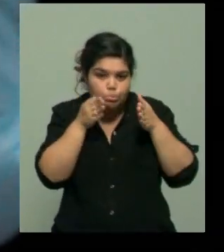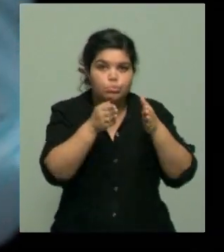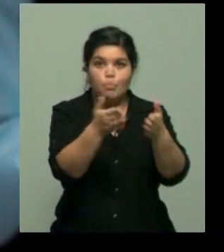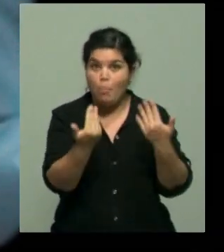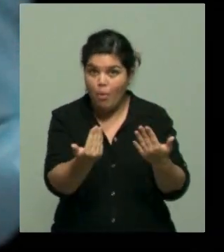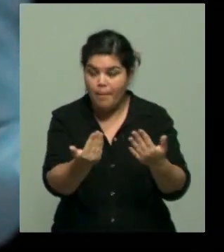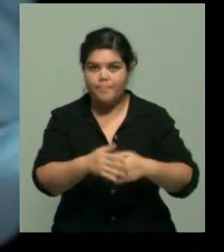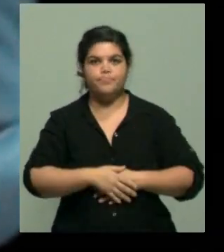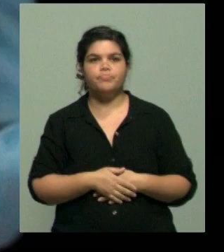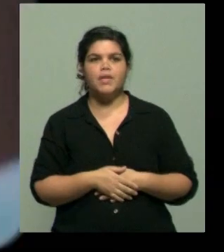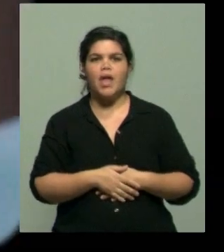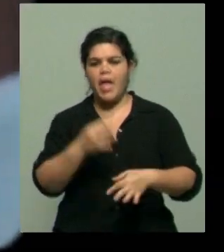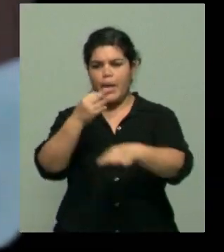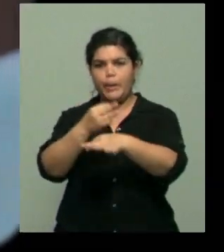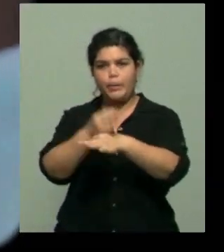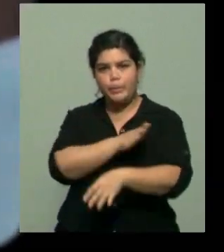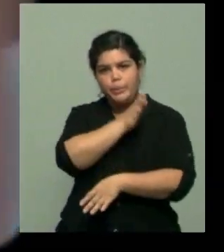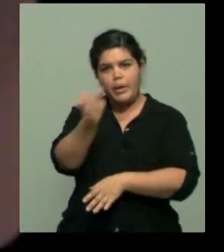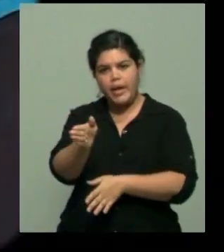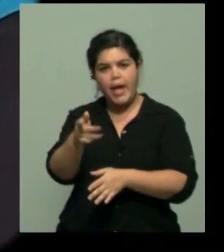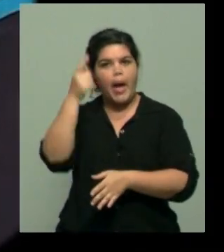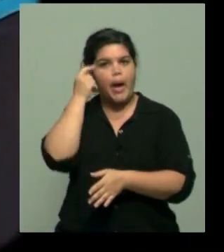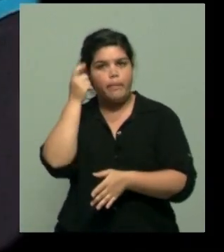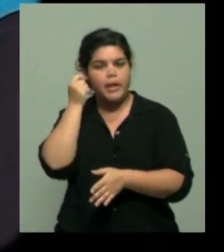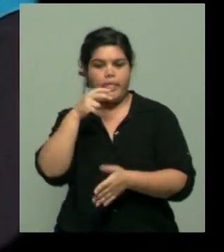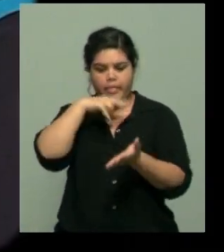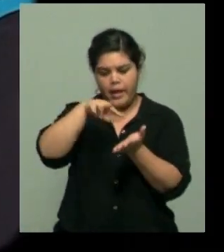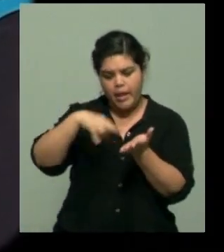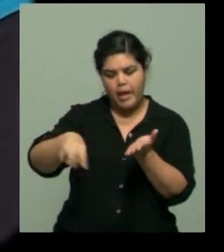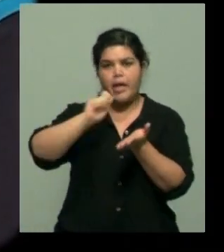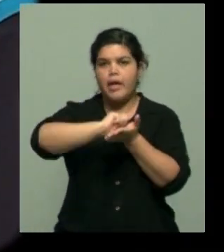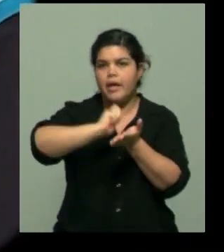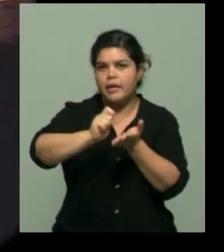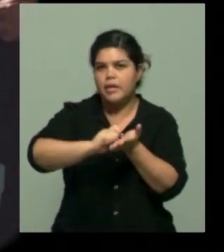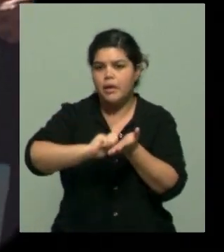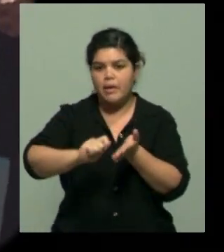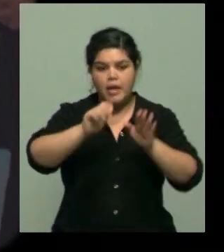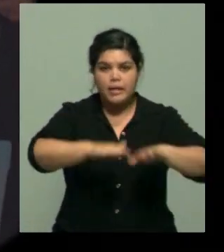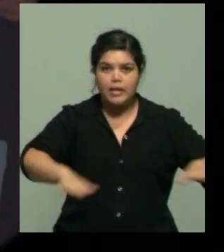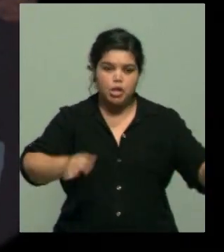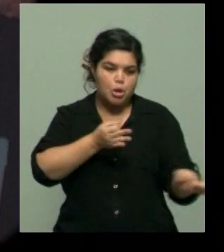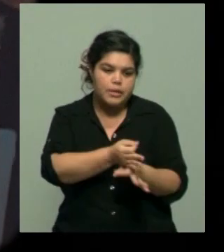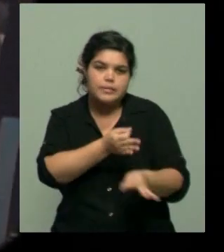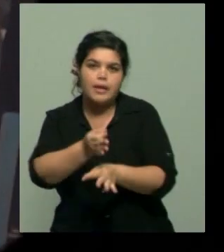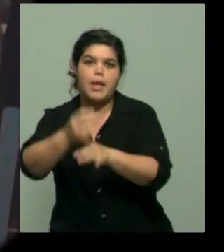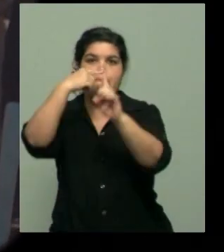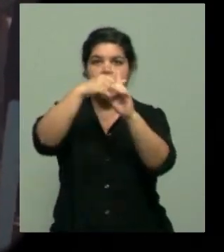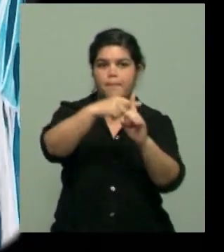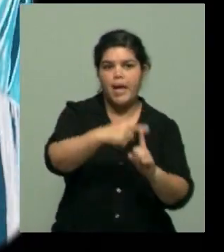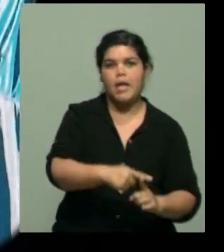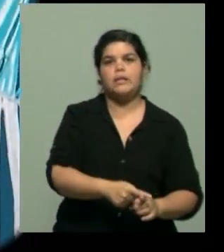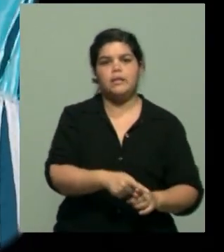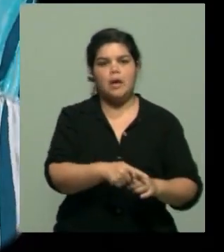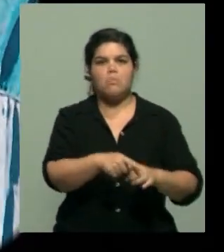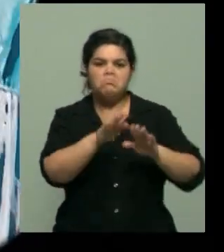Entonces, ir a la escuela a aprender a leer y a escribir, a enseñar a nuestros niños a hacer cálculos matemáticos, o que conozcan